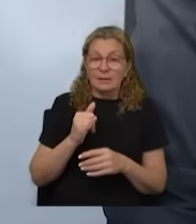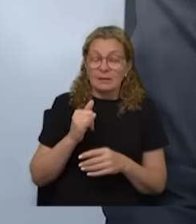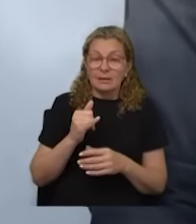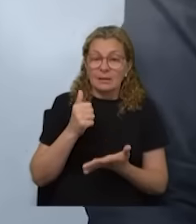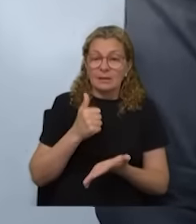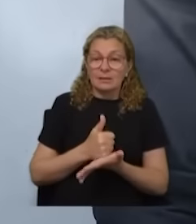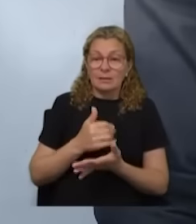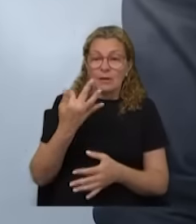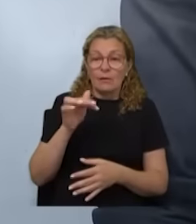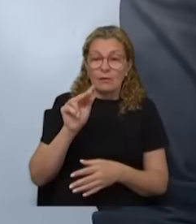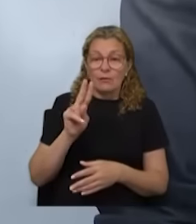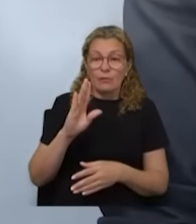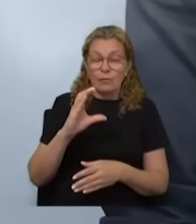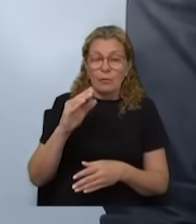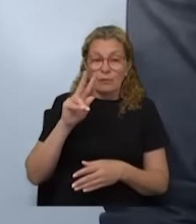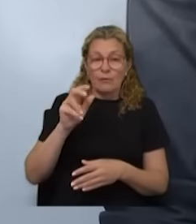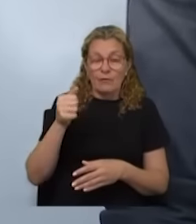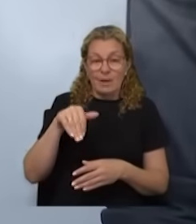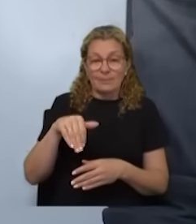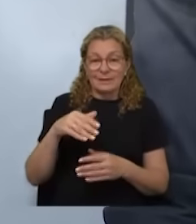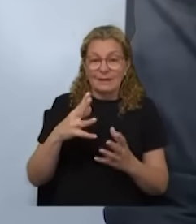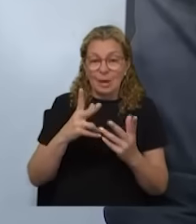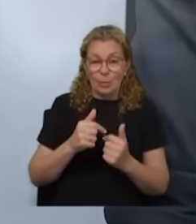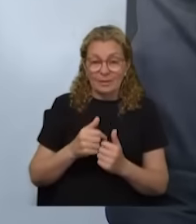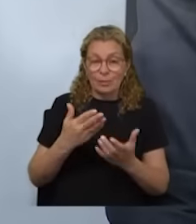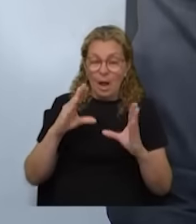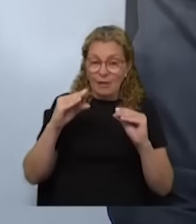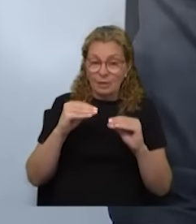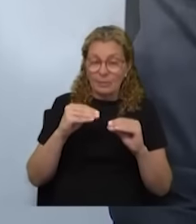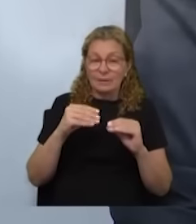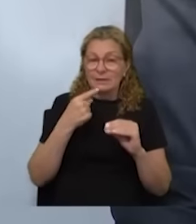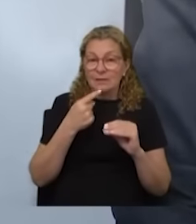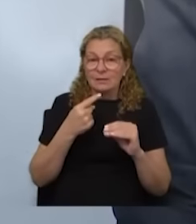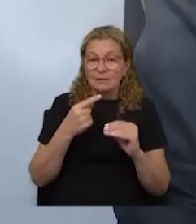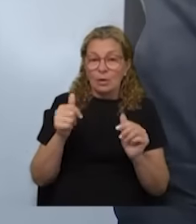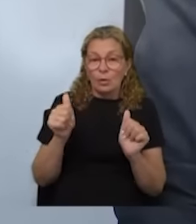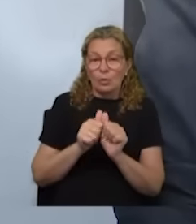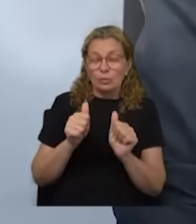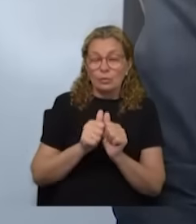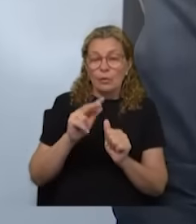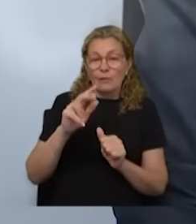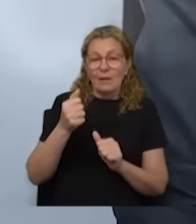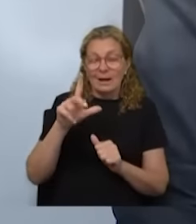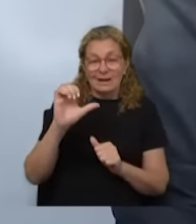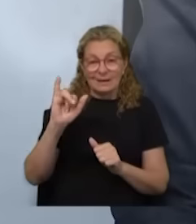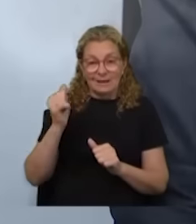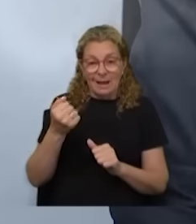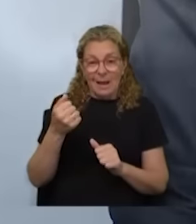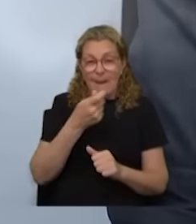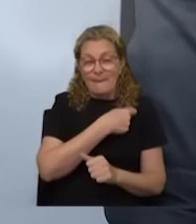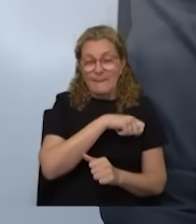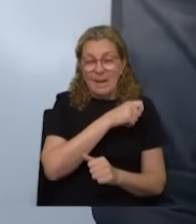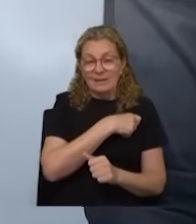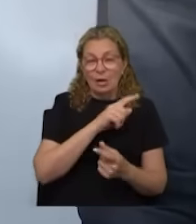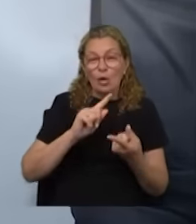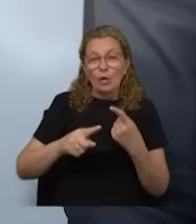en fucan este conversatorio que organiza el área de género de la federación estamos con Valeria España una de las coordinadoras del espacio